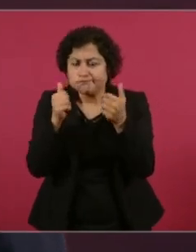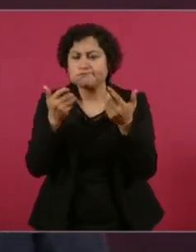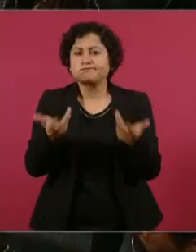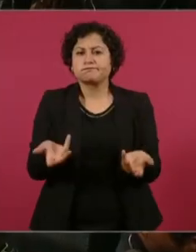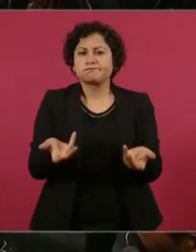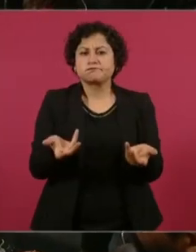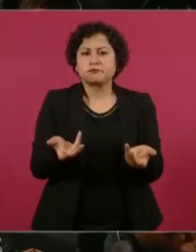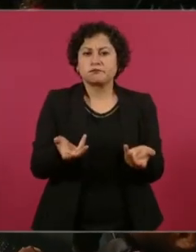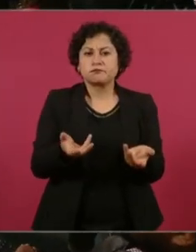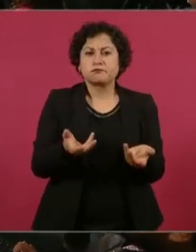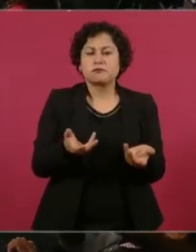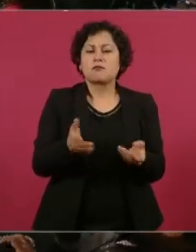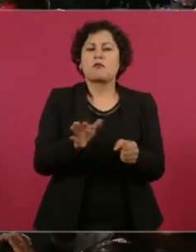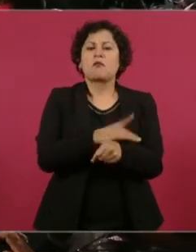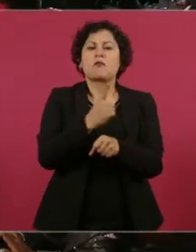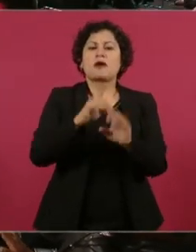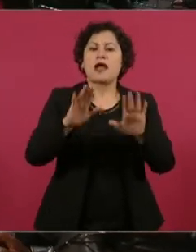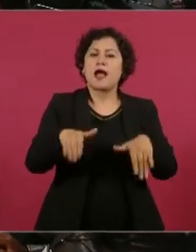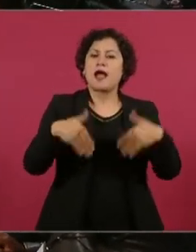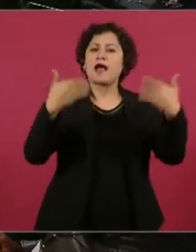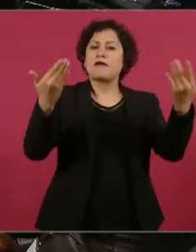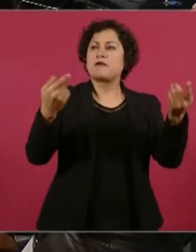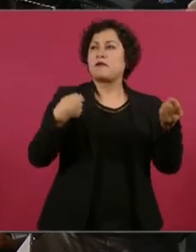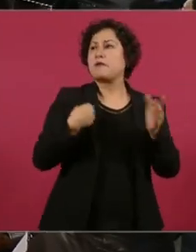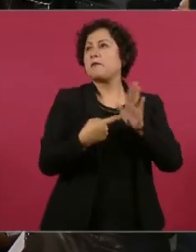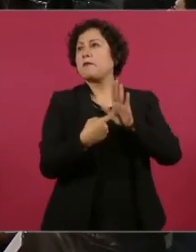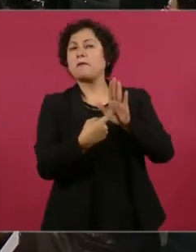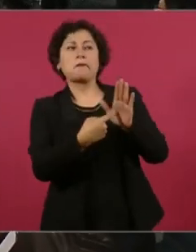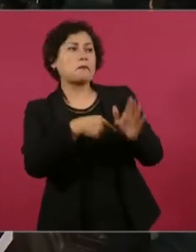candil de la calle y oscuridad de la casa.